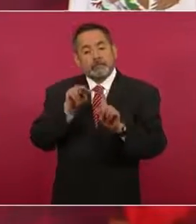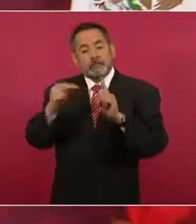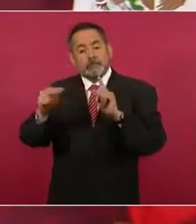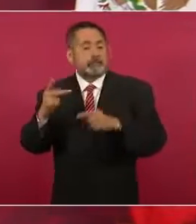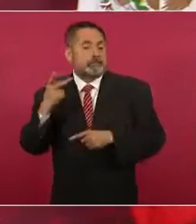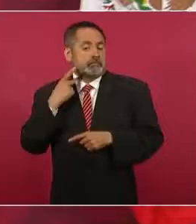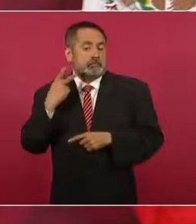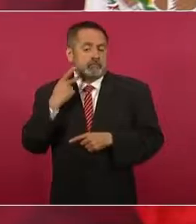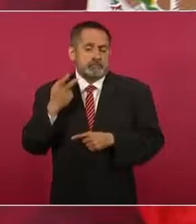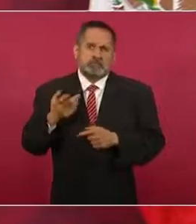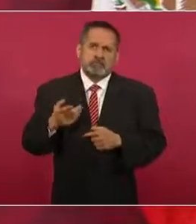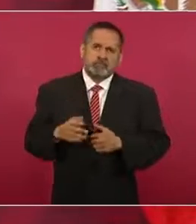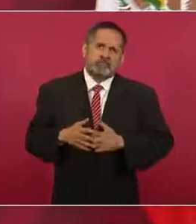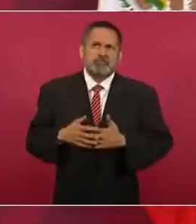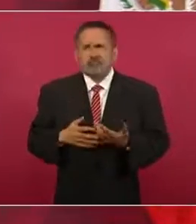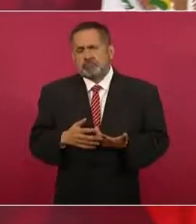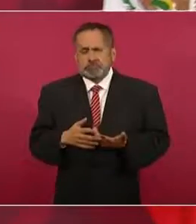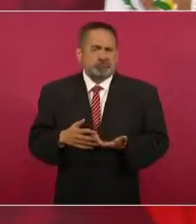ayuda,